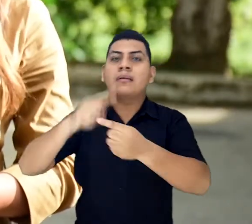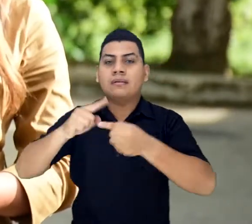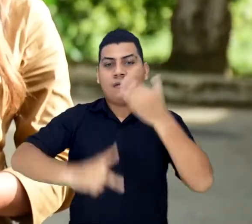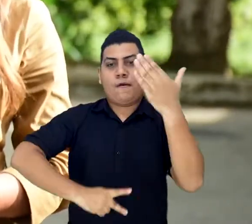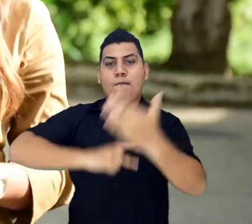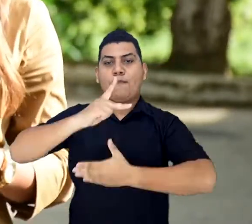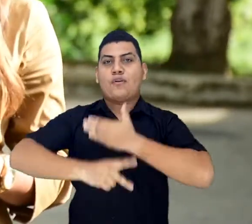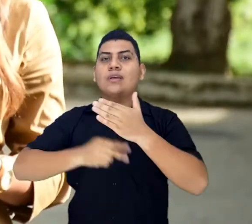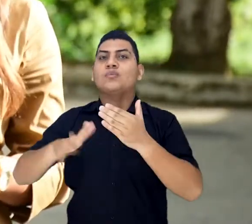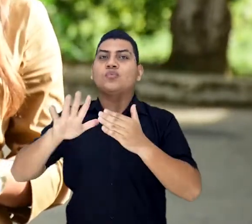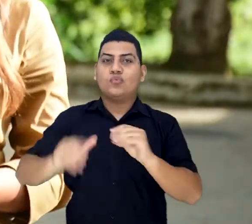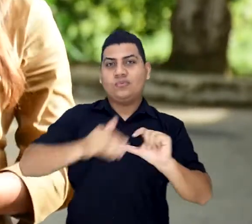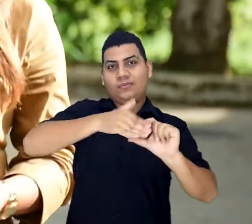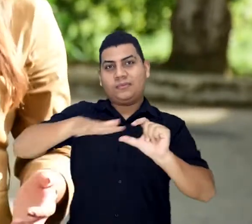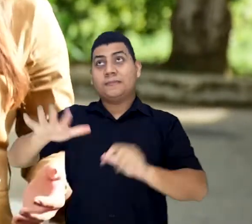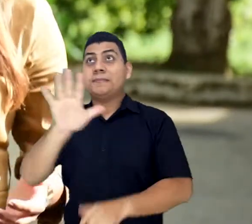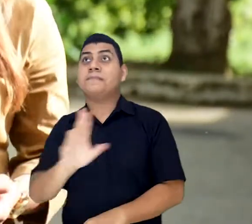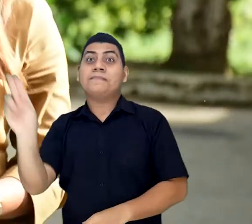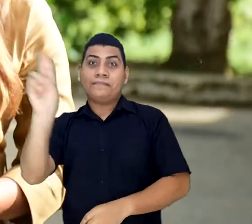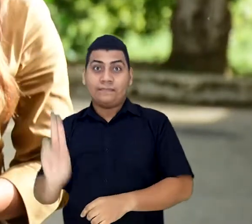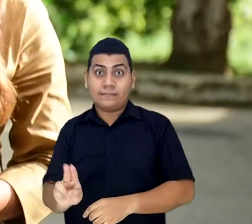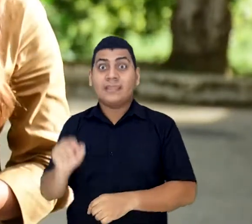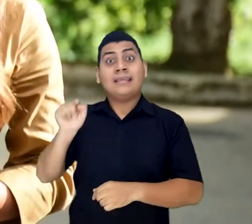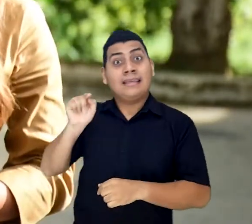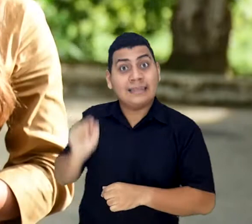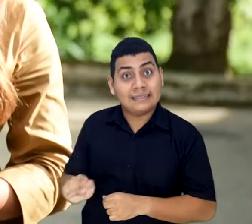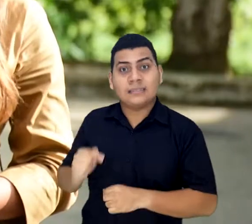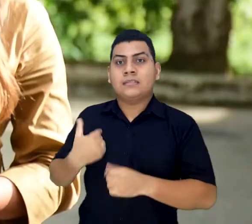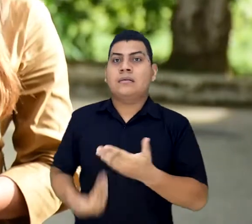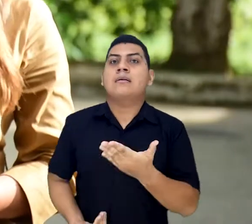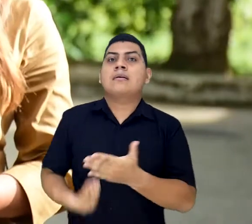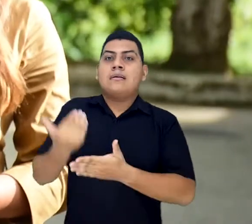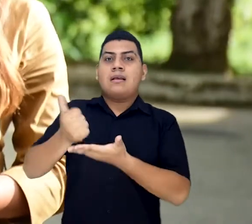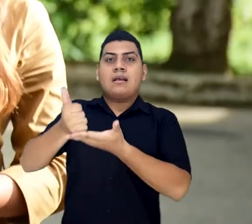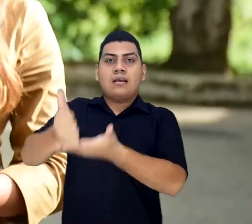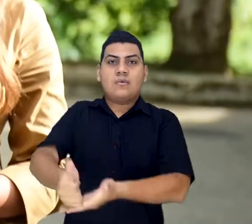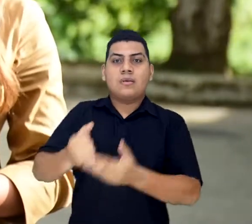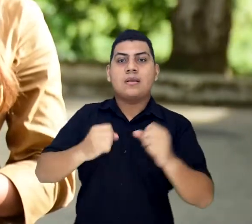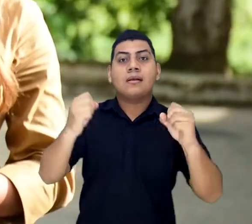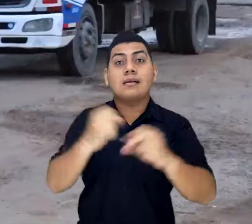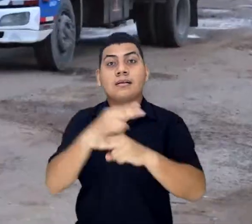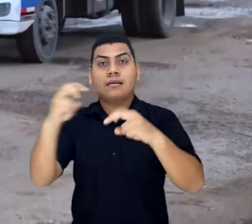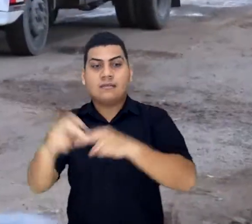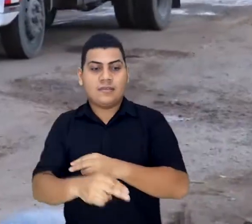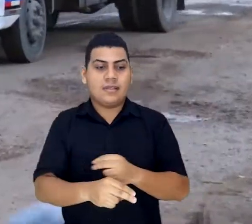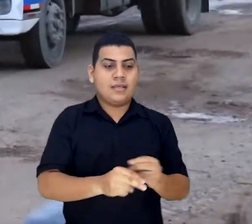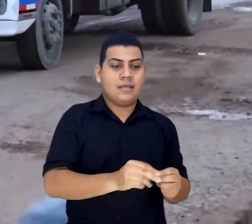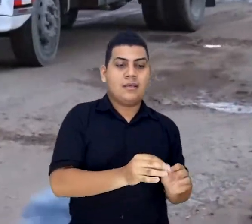Golfo de Morrosquillo en Sucre. Esto traerá la pavimentación de la vía El Delirio-Puerto Viejo.